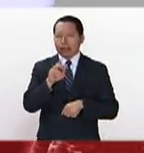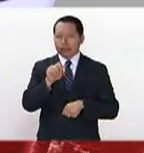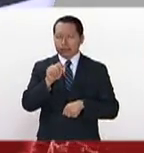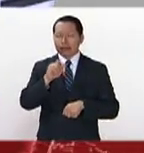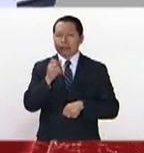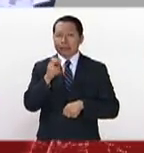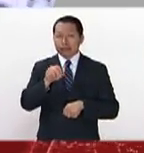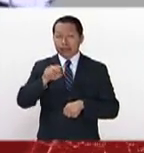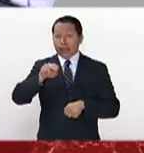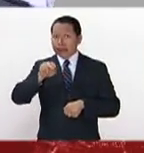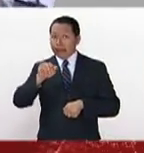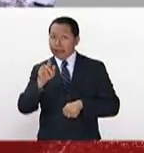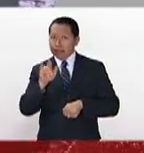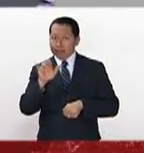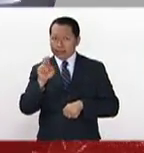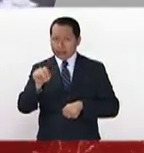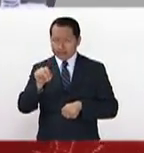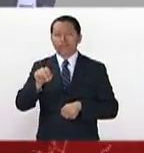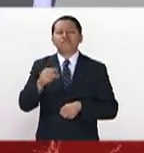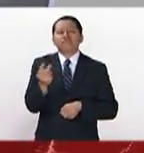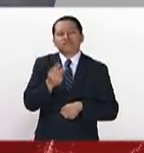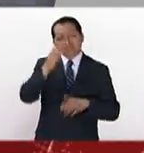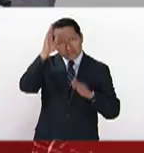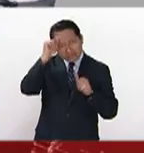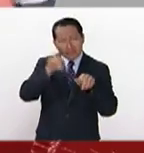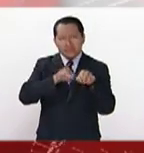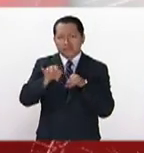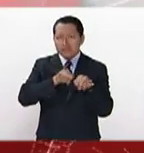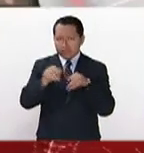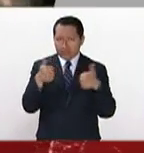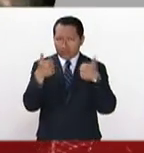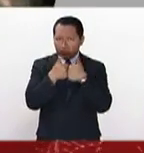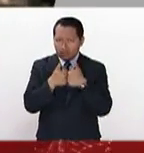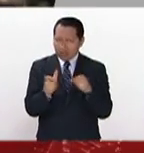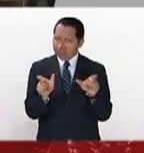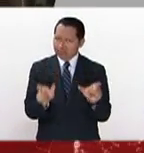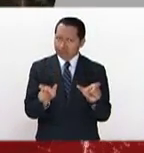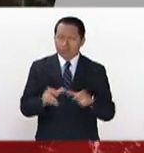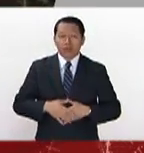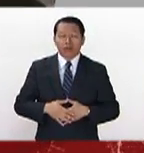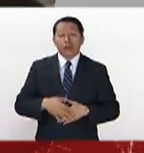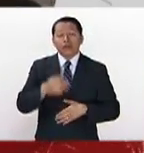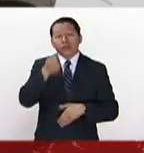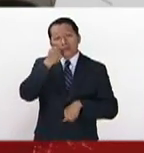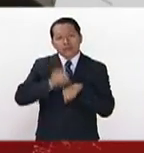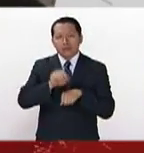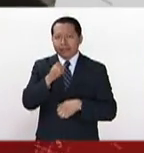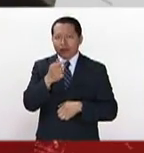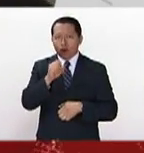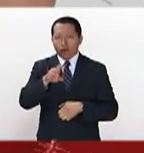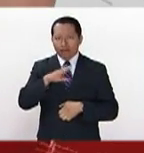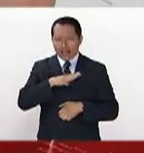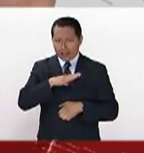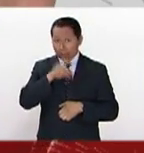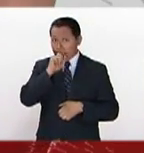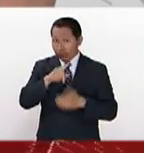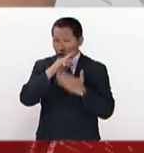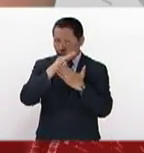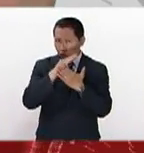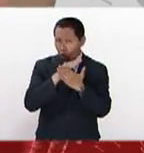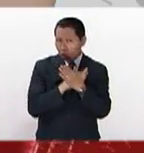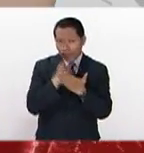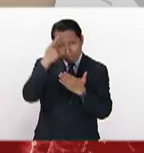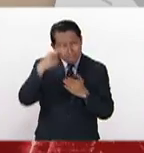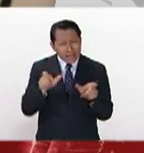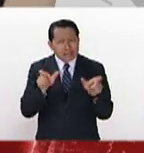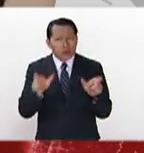Nielsen. Coinciden en trabajar sobre la seguridad en la frontera. La Secretaría de Gobernación asegura que ya cuenta con un protocolo de